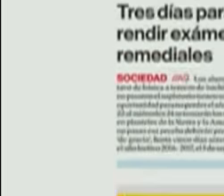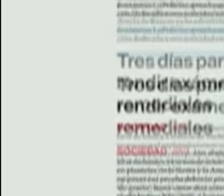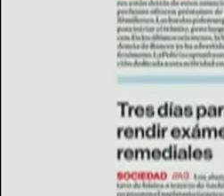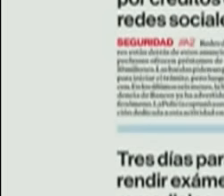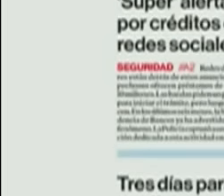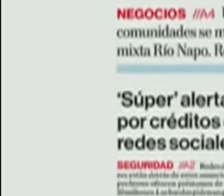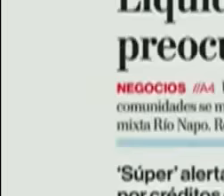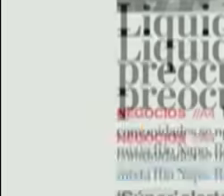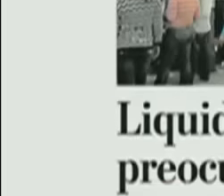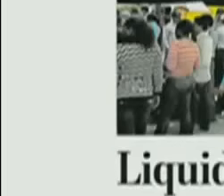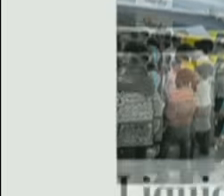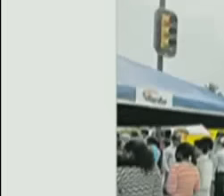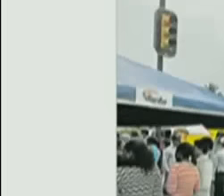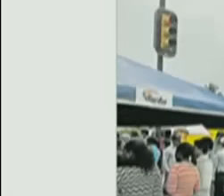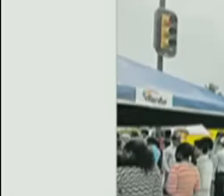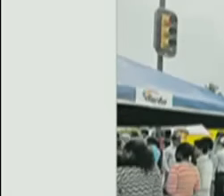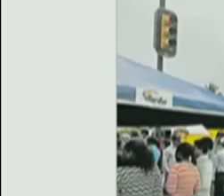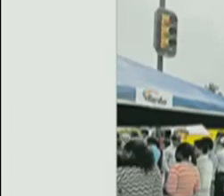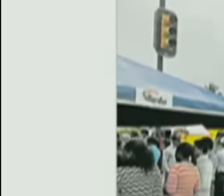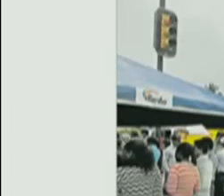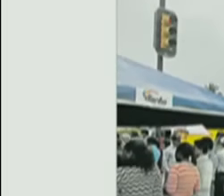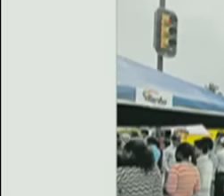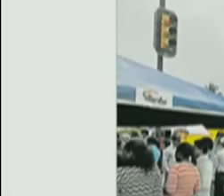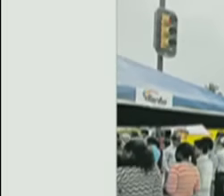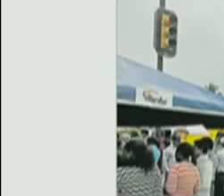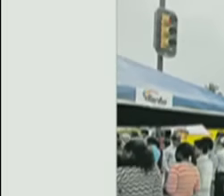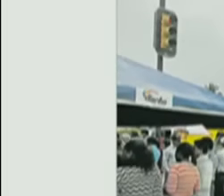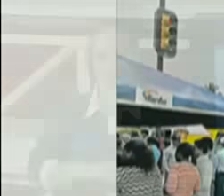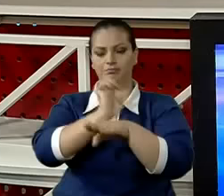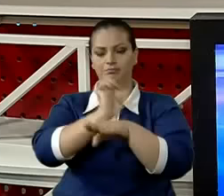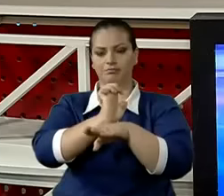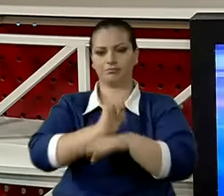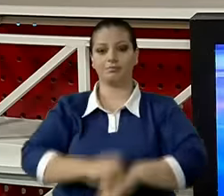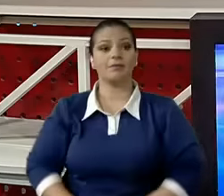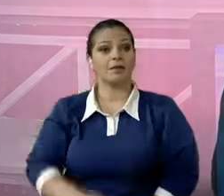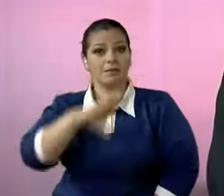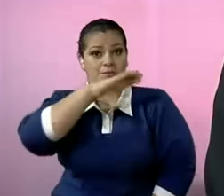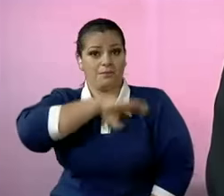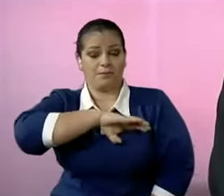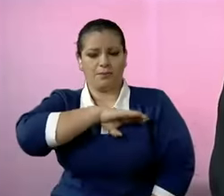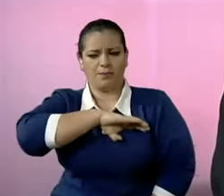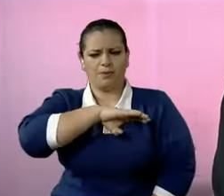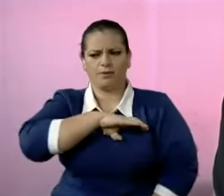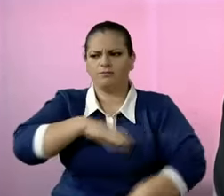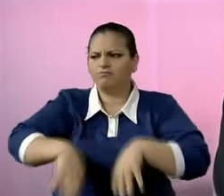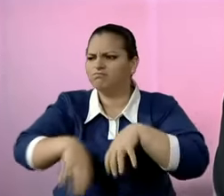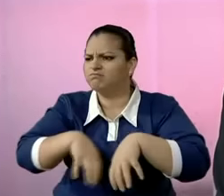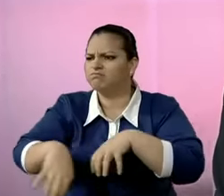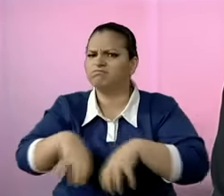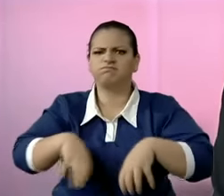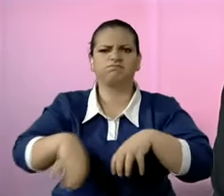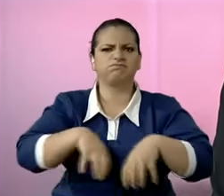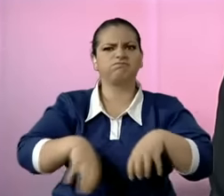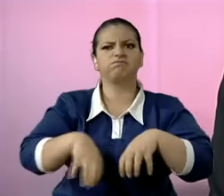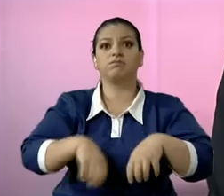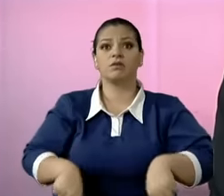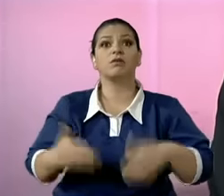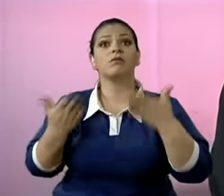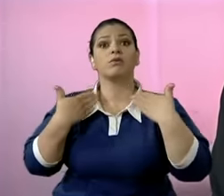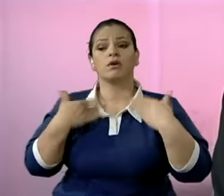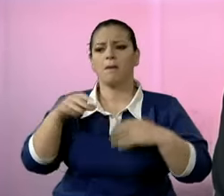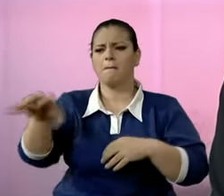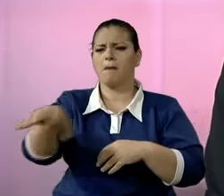nos traiga unas medallitas. Así es. Bueno, vamos de inmediato con esta información. La Policía Nacional allanó 5 viviendas en distintos sectores de